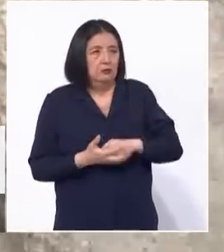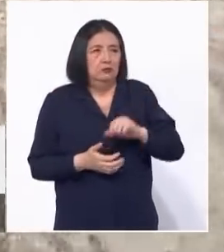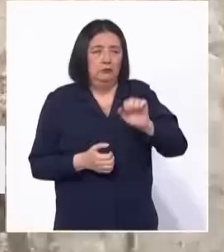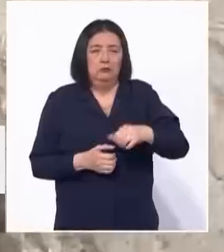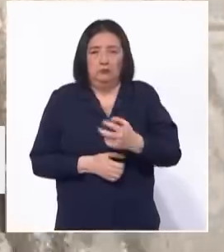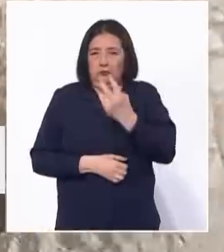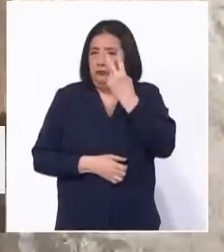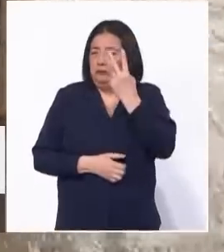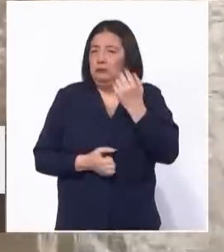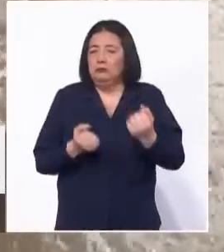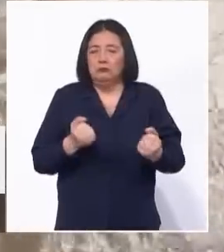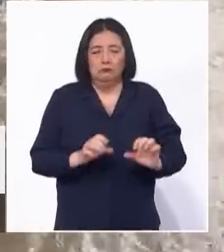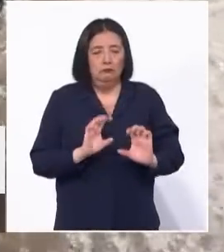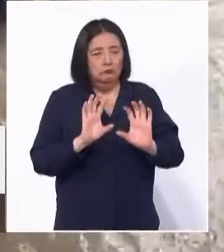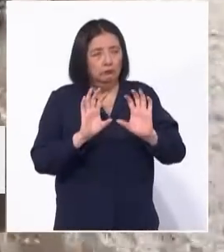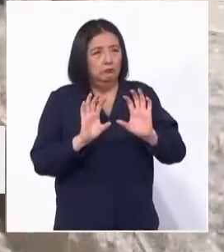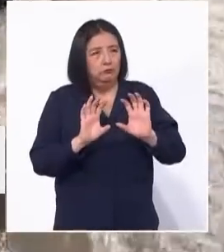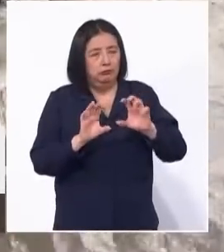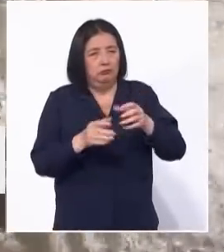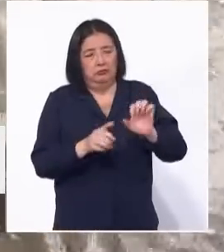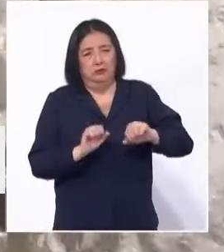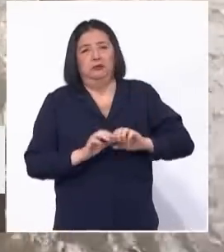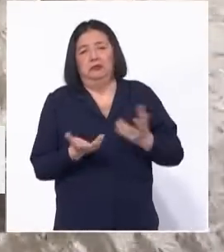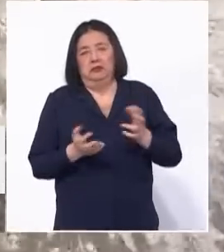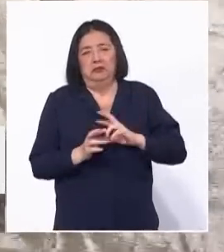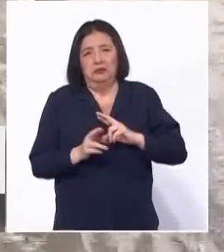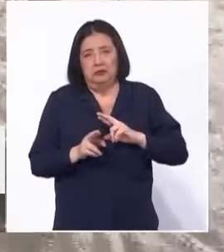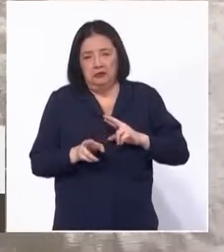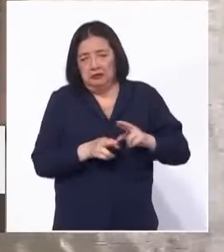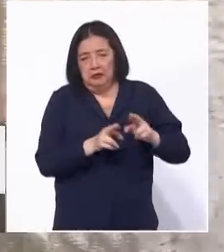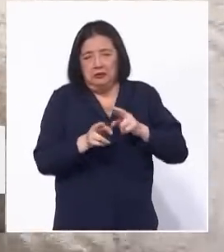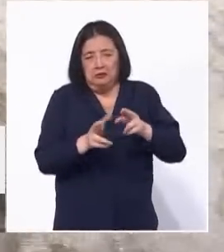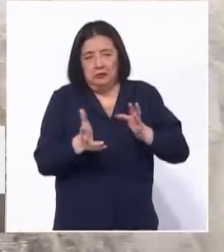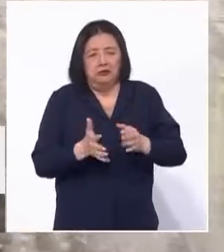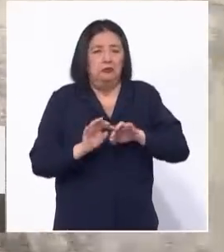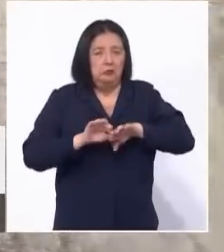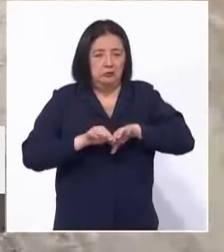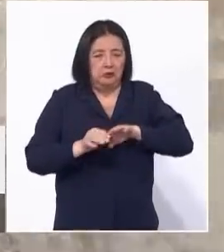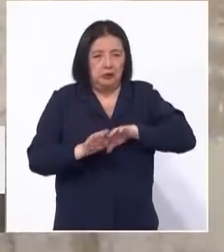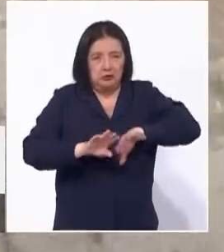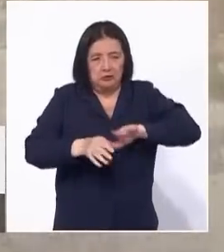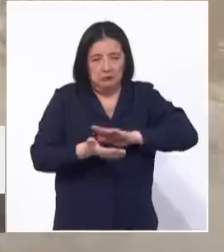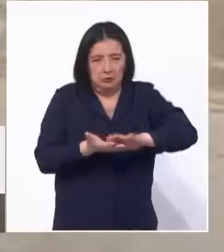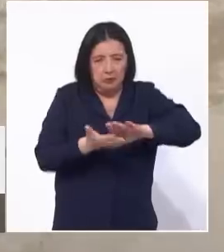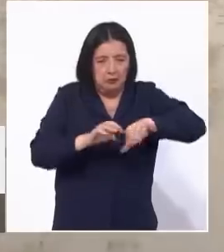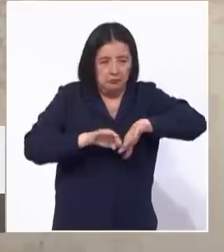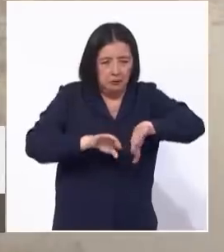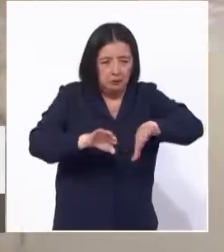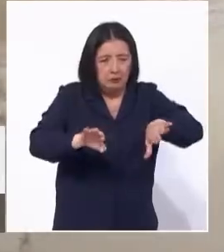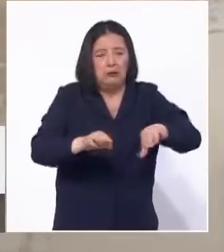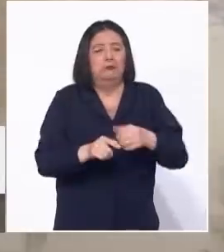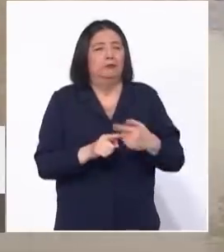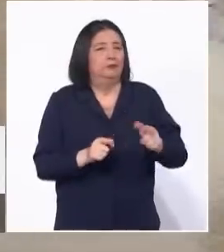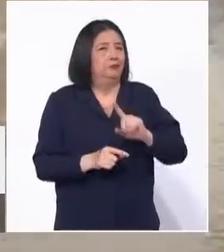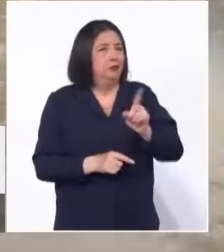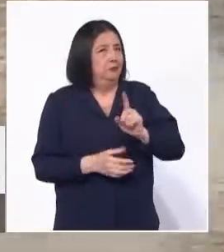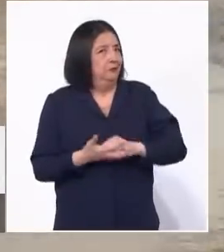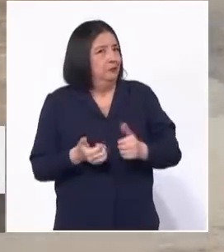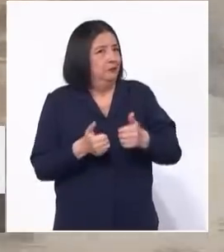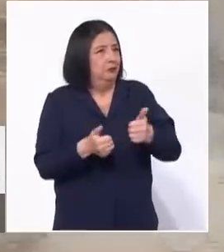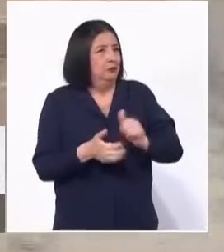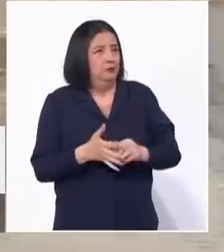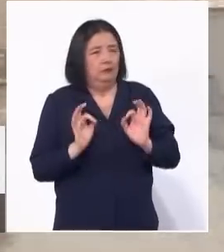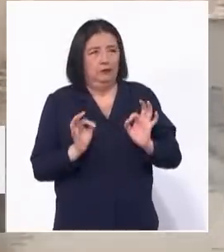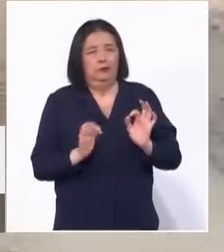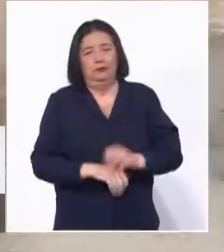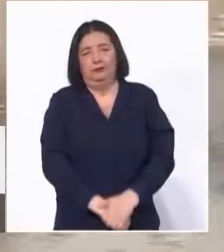2 maquinarias, 2 orugas que han hecho la limpieza del río, pero no lo suficiente como para que el trabajo